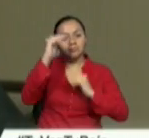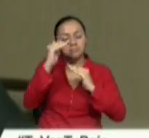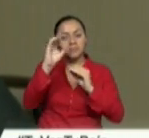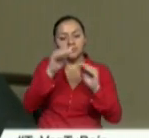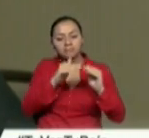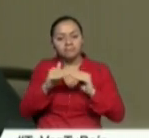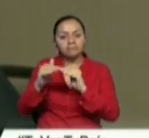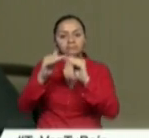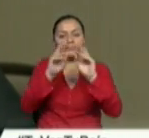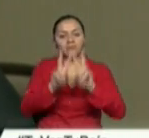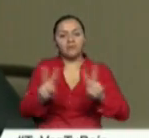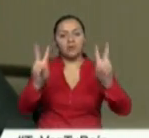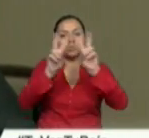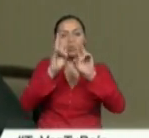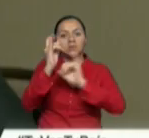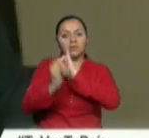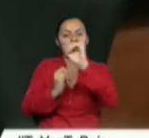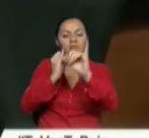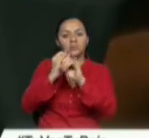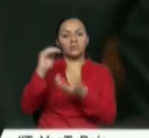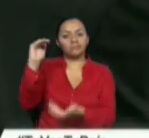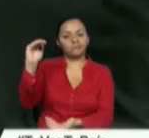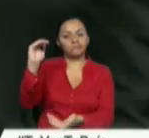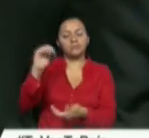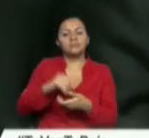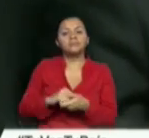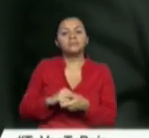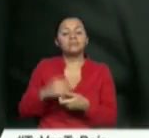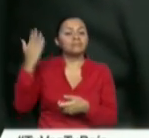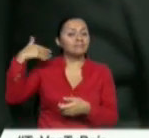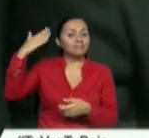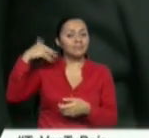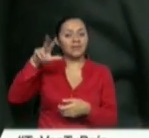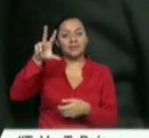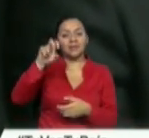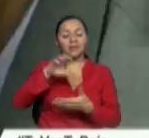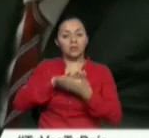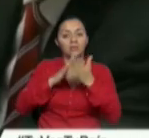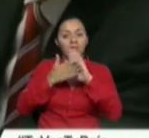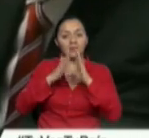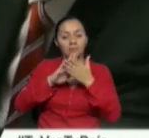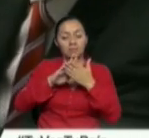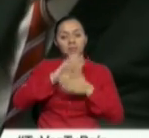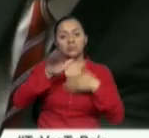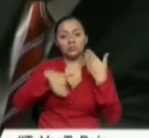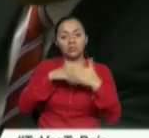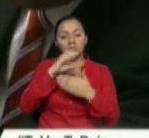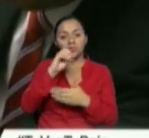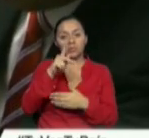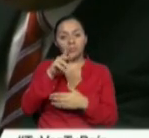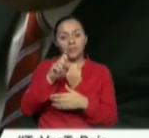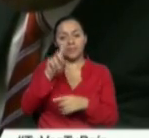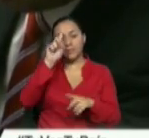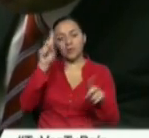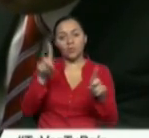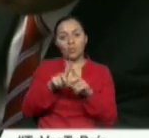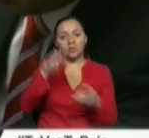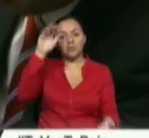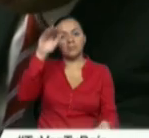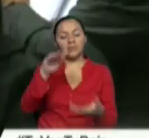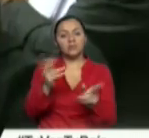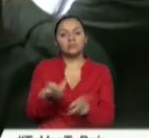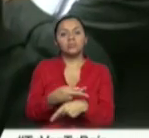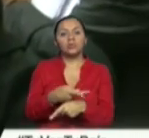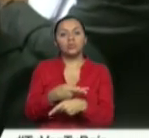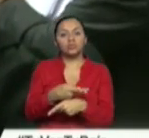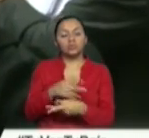estabilización de los mercados internacionales del petróleo el pasado 30 de noviembre los miembros de la OPEP pactaron reducir la producción